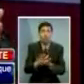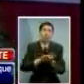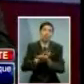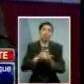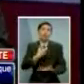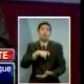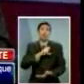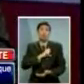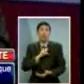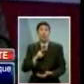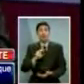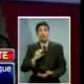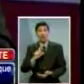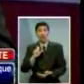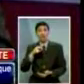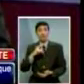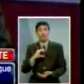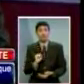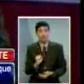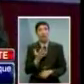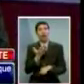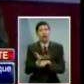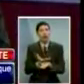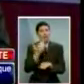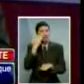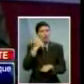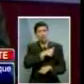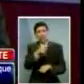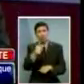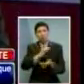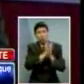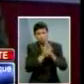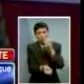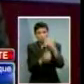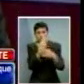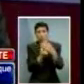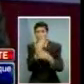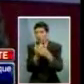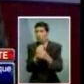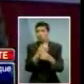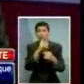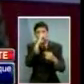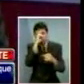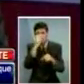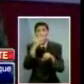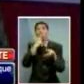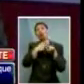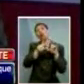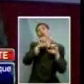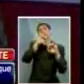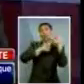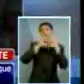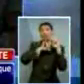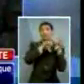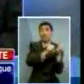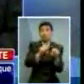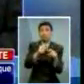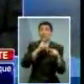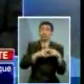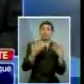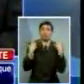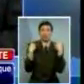en Valencia, por ejemplo, prácticamente todos los nuevos hospitales son concesionados y eso significa que se gasta al año